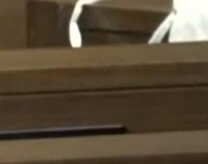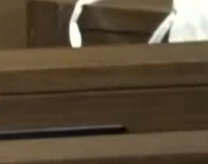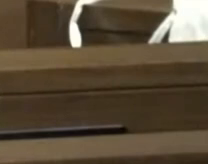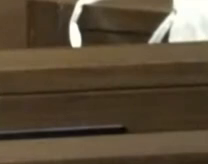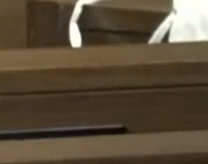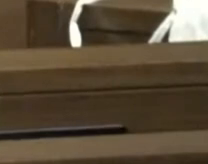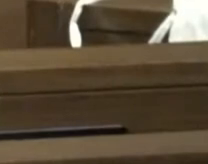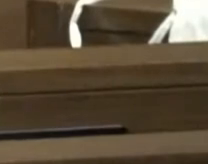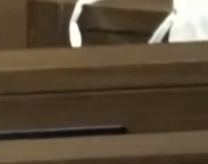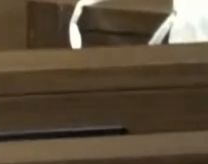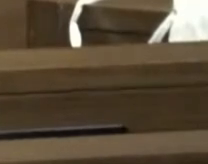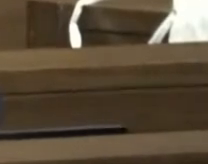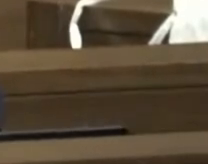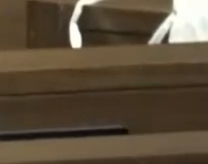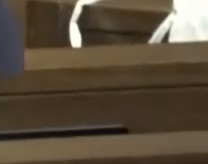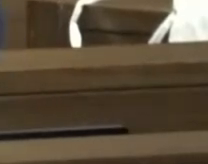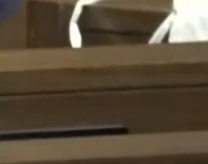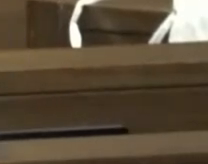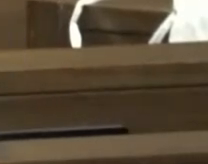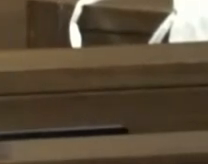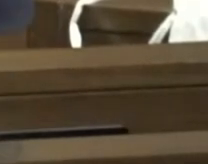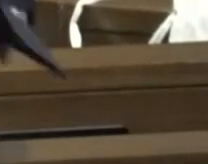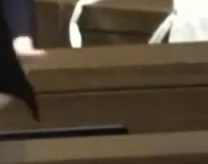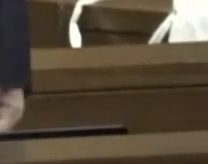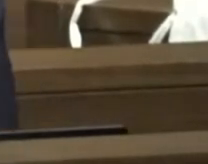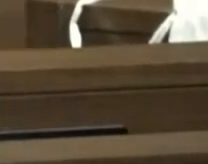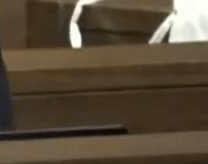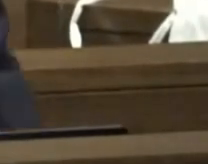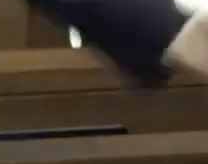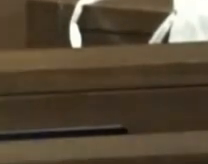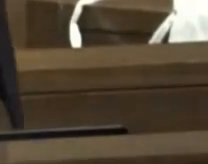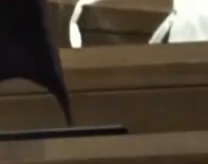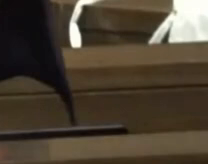la diputada Alfaro Molina Rocío por 3 minutos.